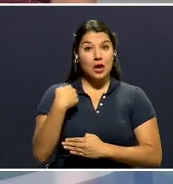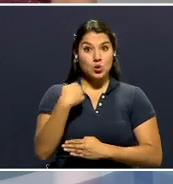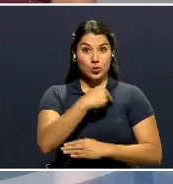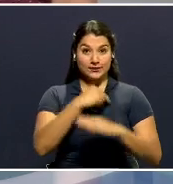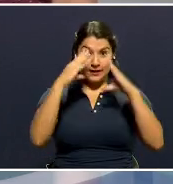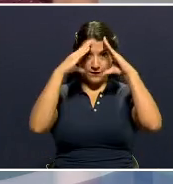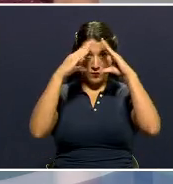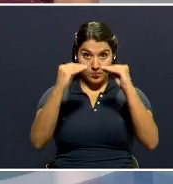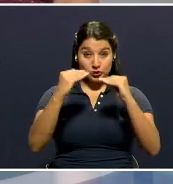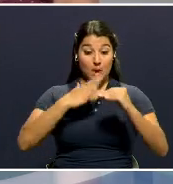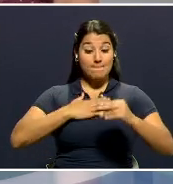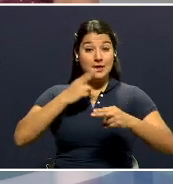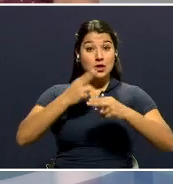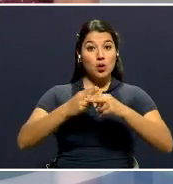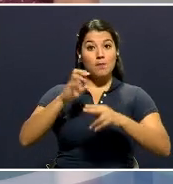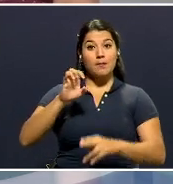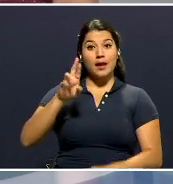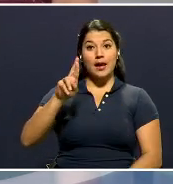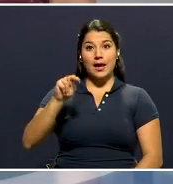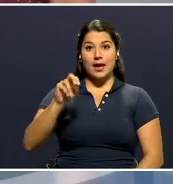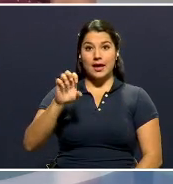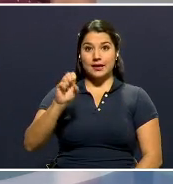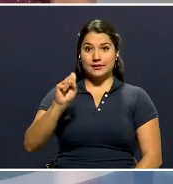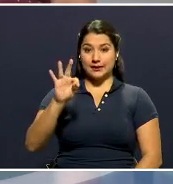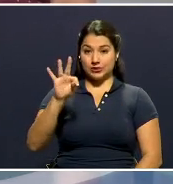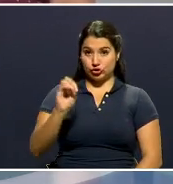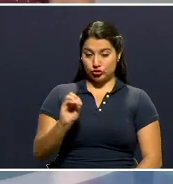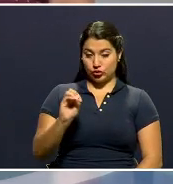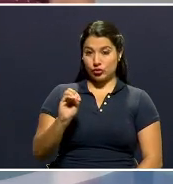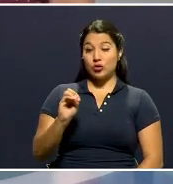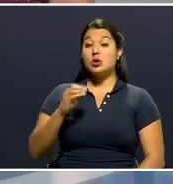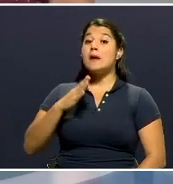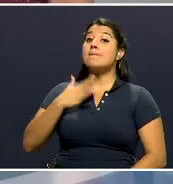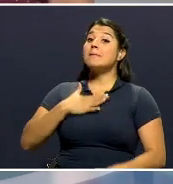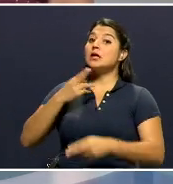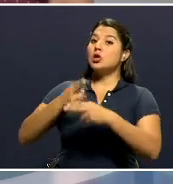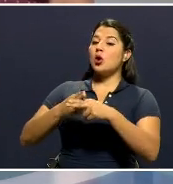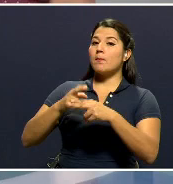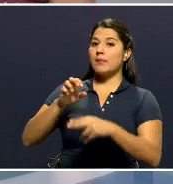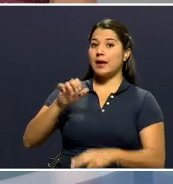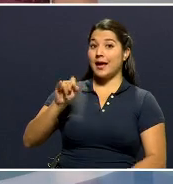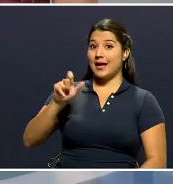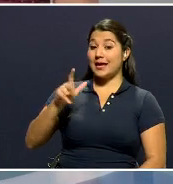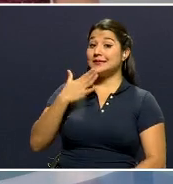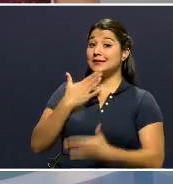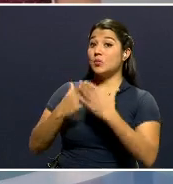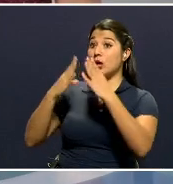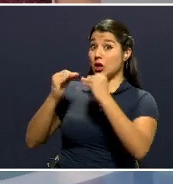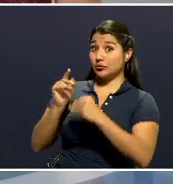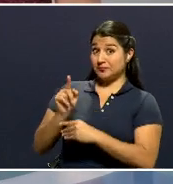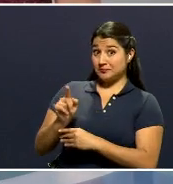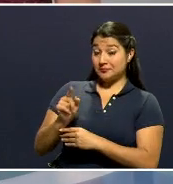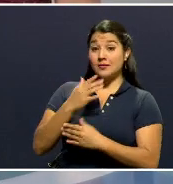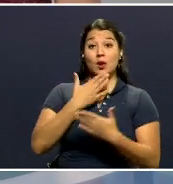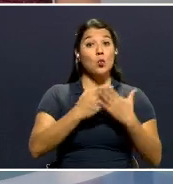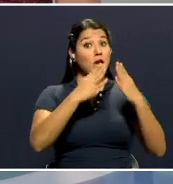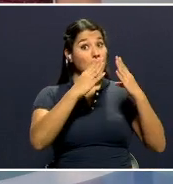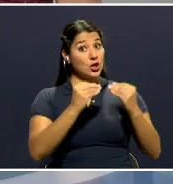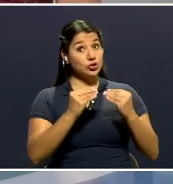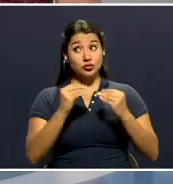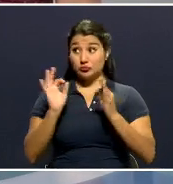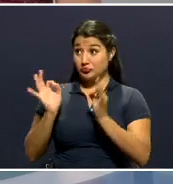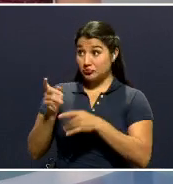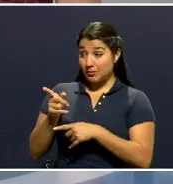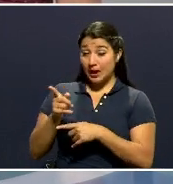nosotros. Soy Ernesto Rivera. Los saluda también Eisel Chacón Cordero. Muy buenas noches, don Ernesto. Buenas noches, Eisel. ¿Cómo